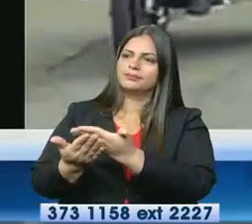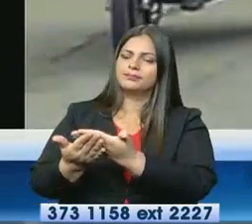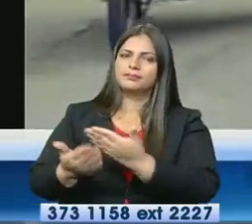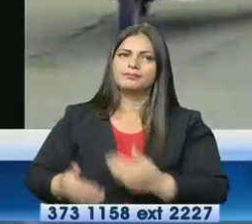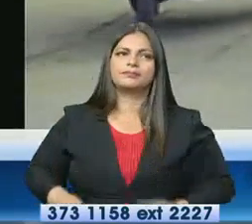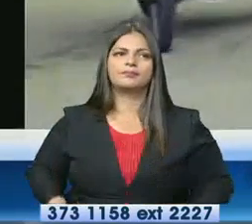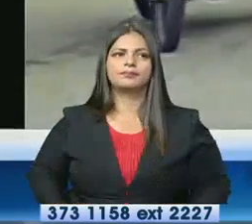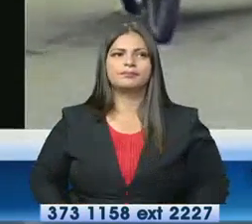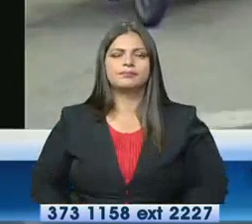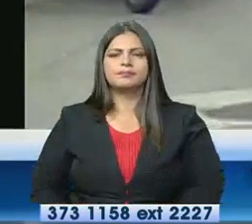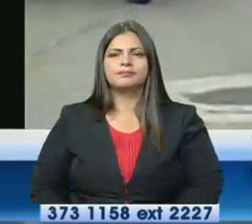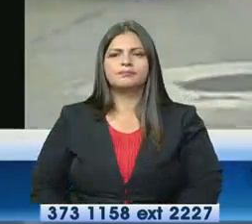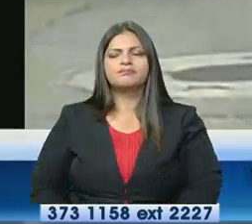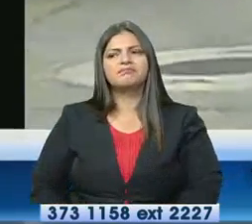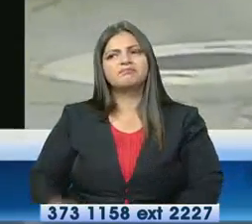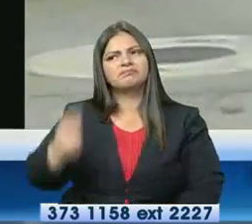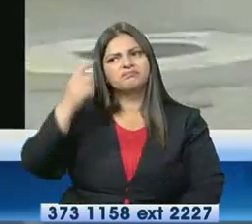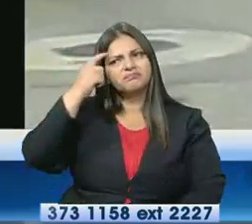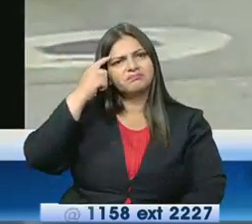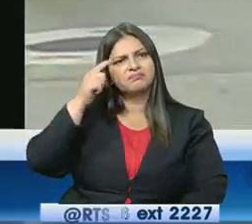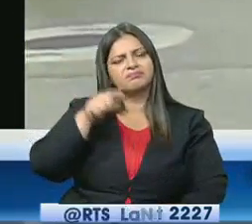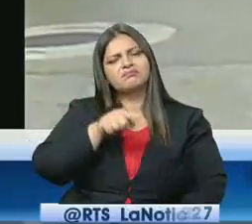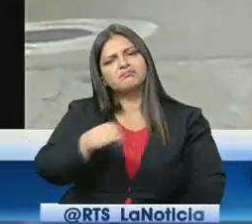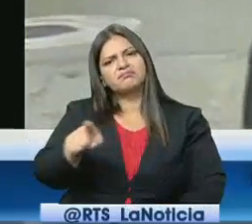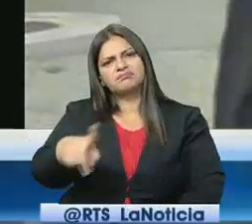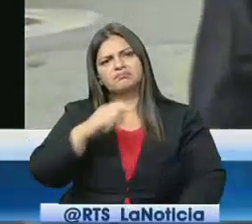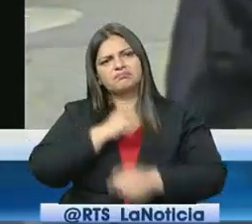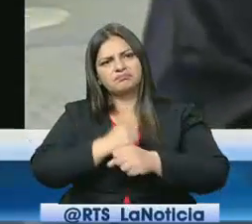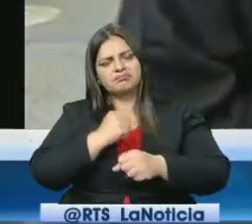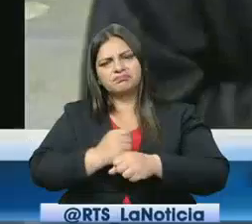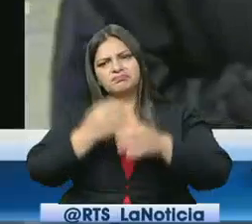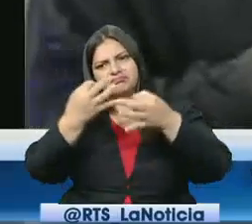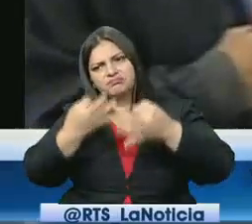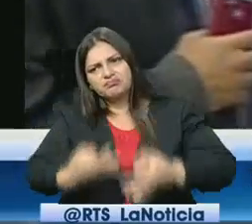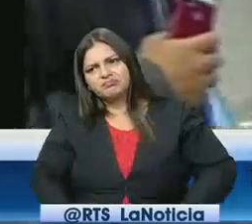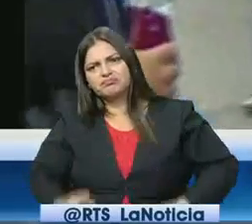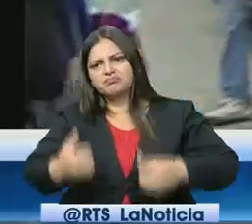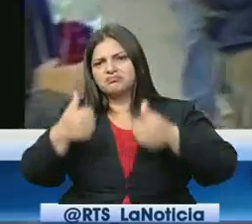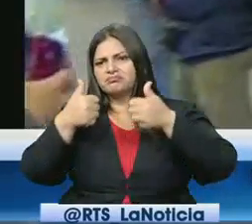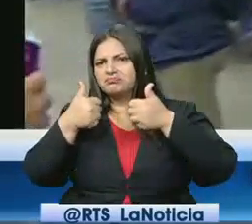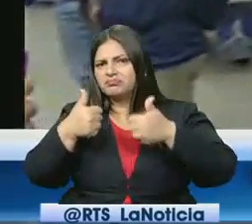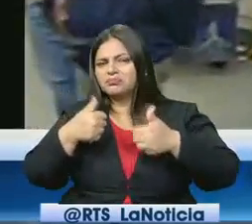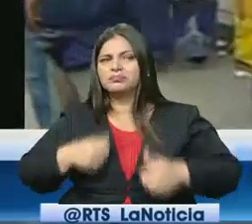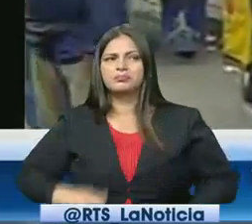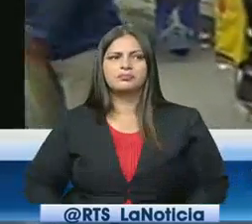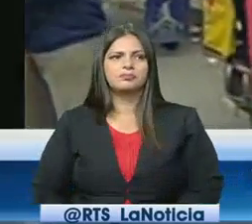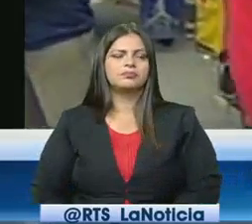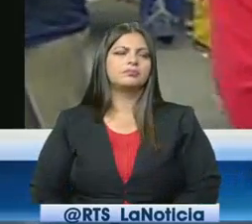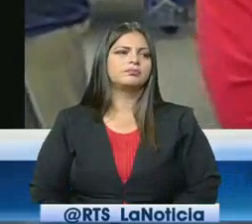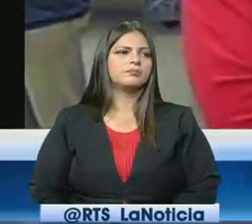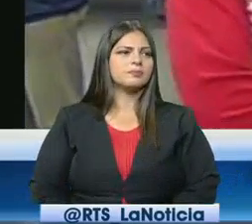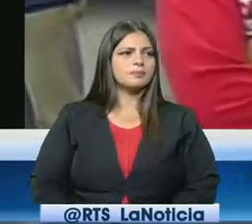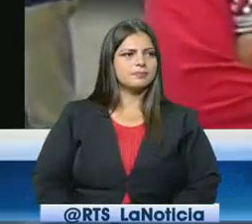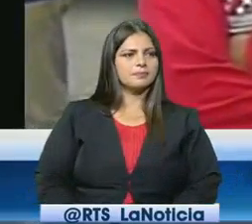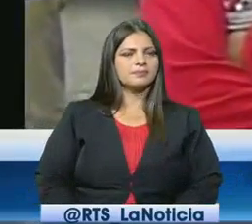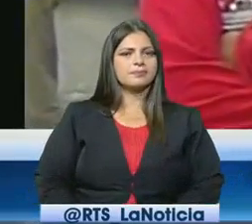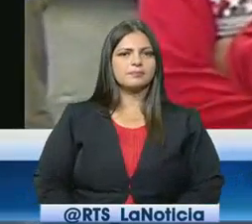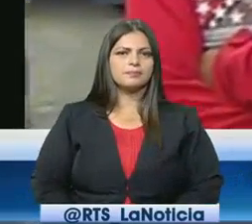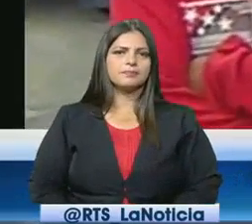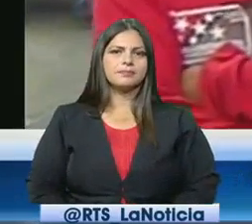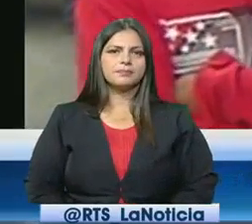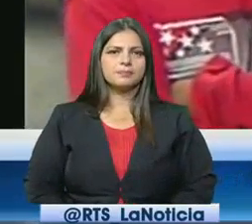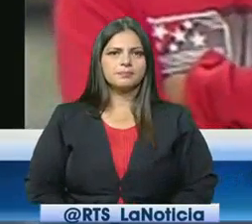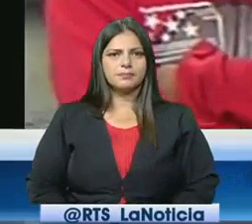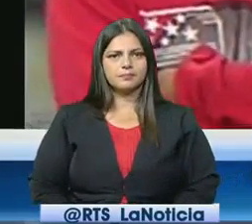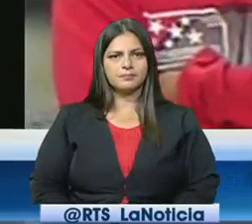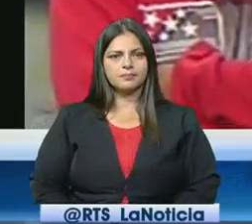lugar es porque ustedes sí quieren ser regulados, quieren trabajar por la vía legal. Cuénteme, ¿por qué no ponerle un freno,